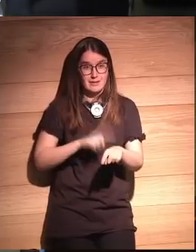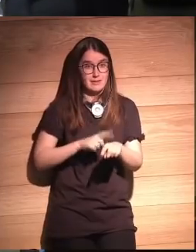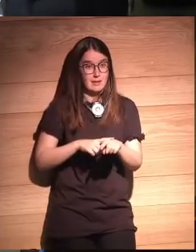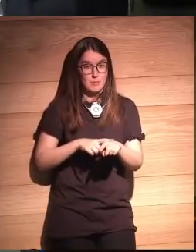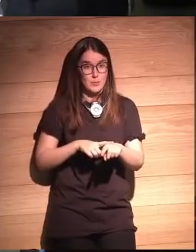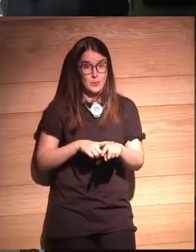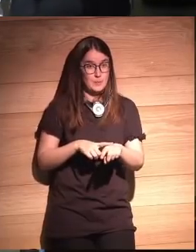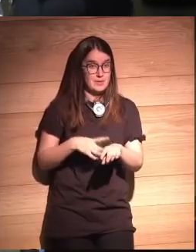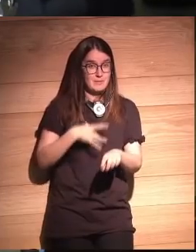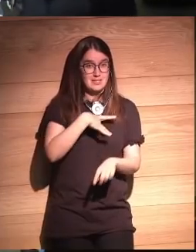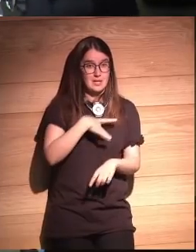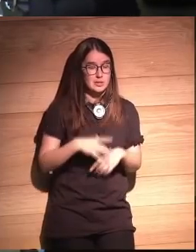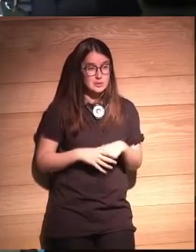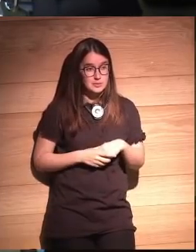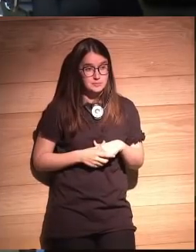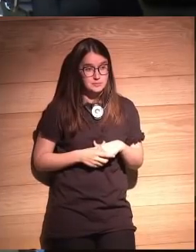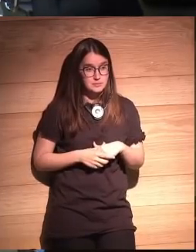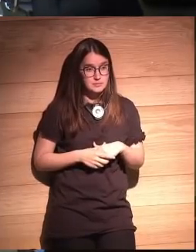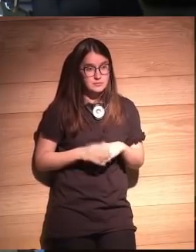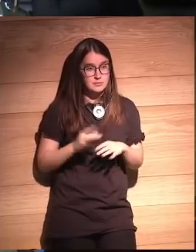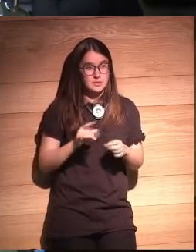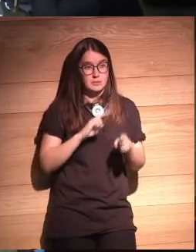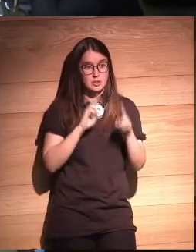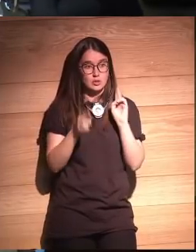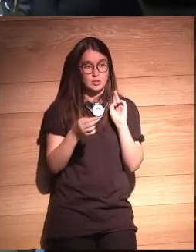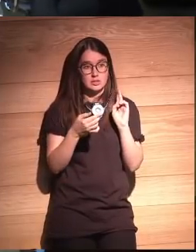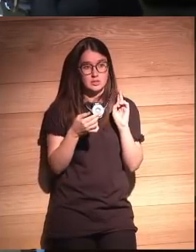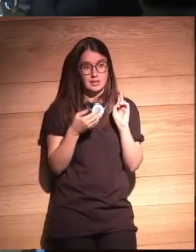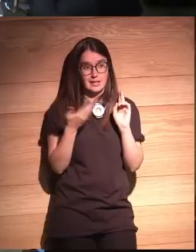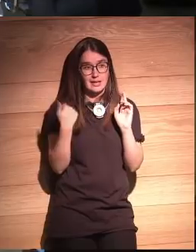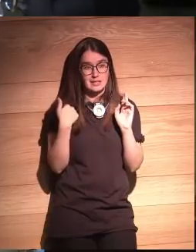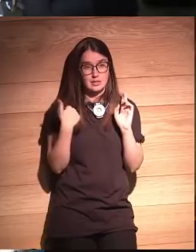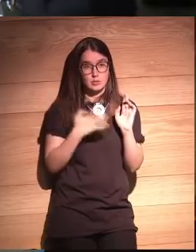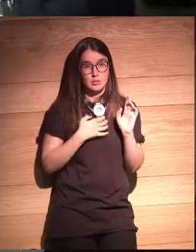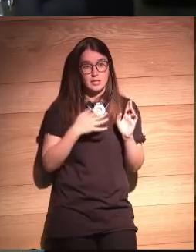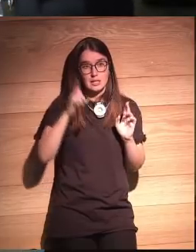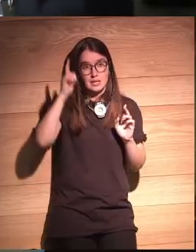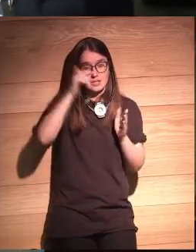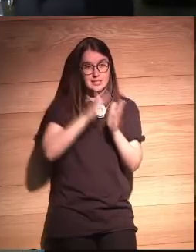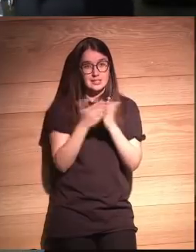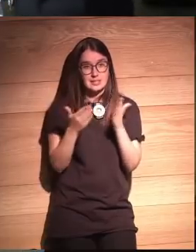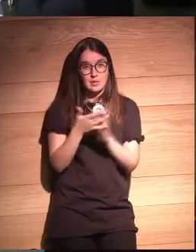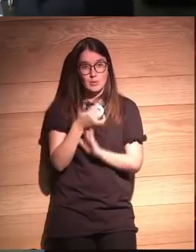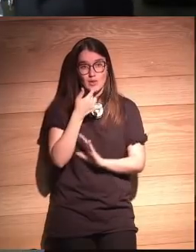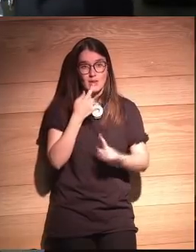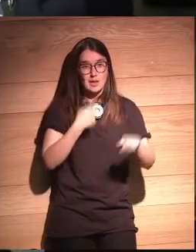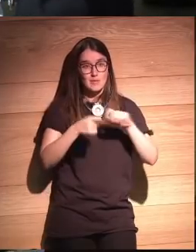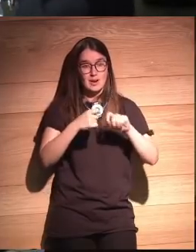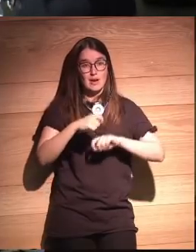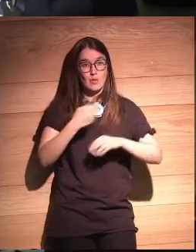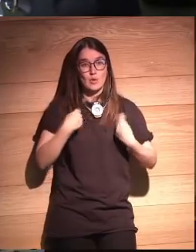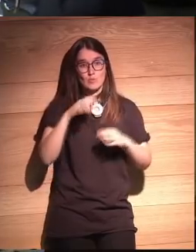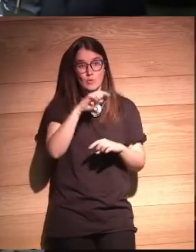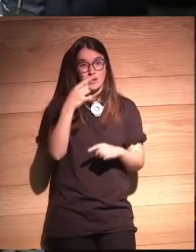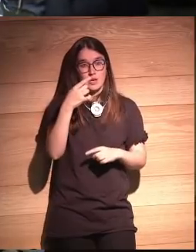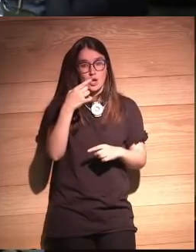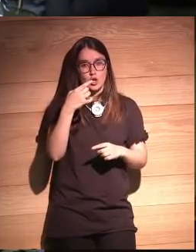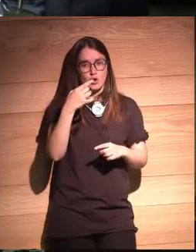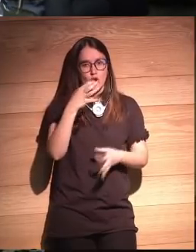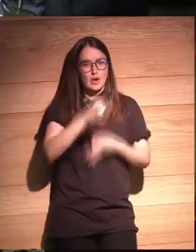tiempo. Bueno, pues sí, así también contesto lo que me queda antes sin contestar. Según la tesis del libro, es decir, que el mercado inmobiliario no se organiza según